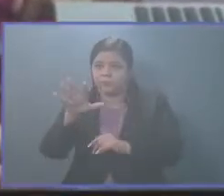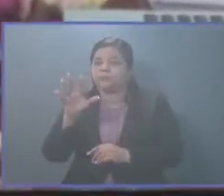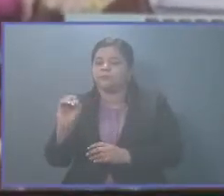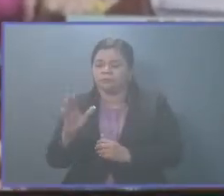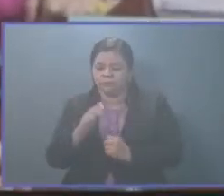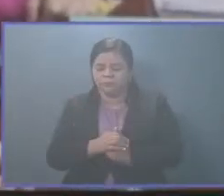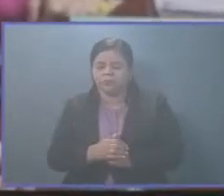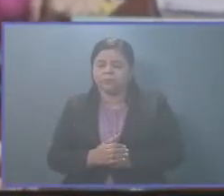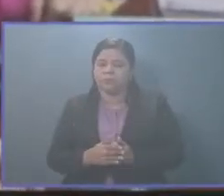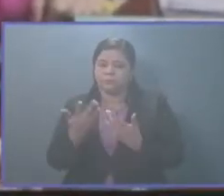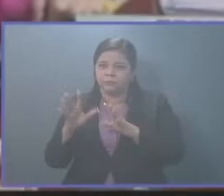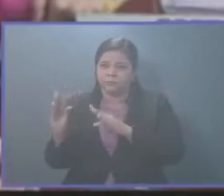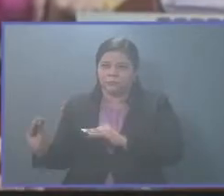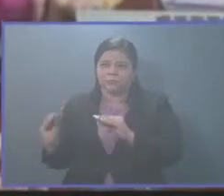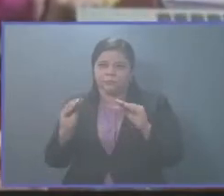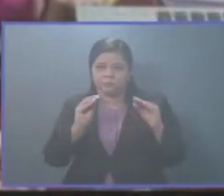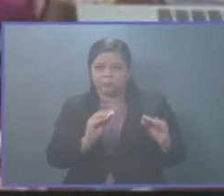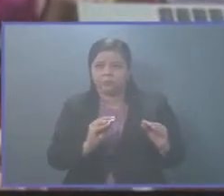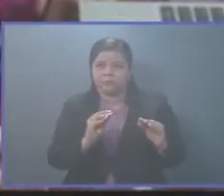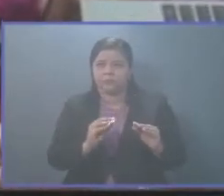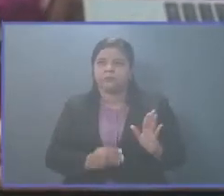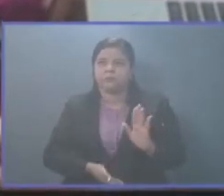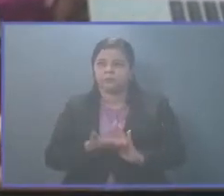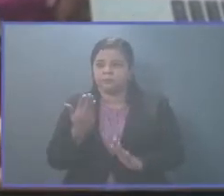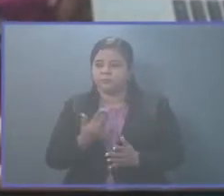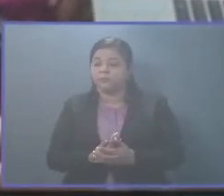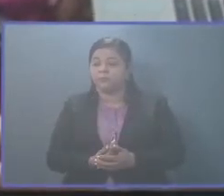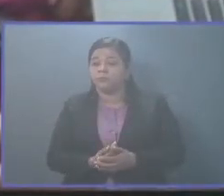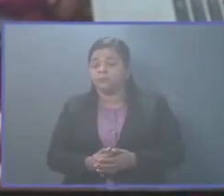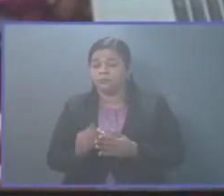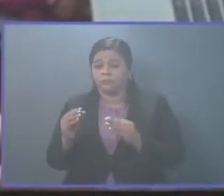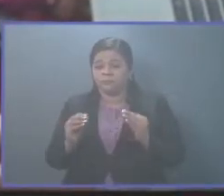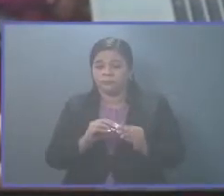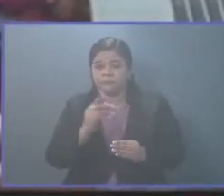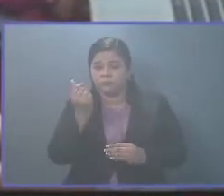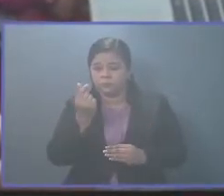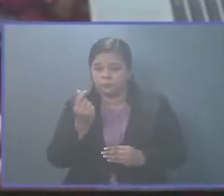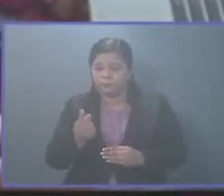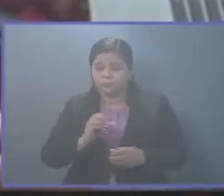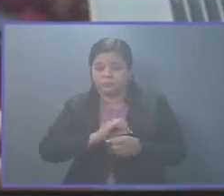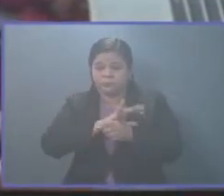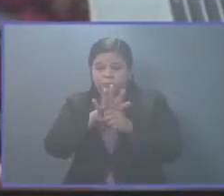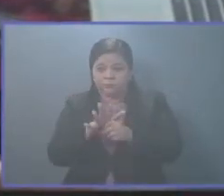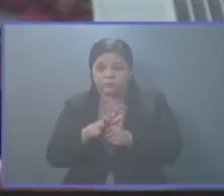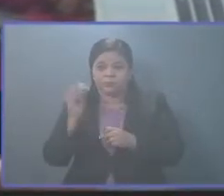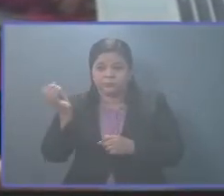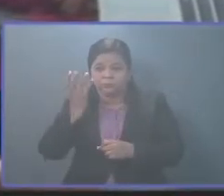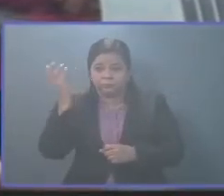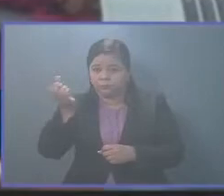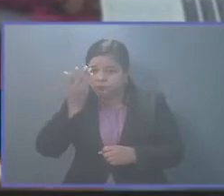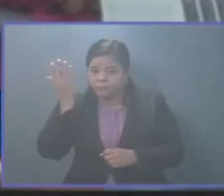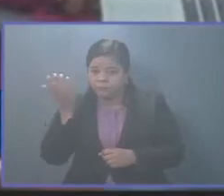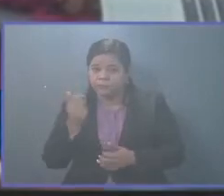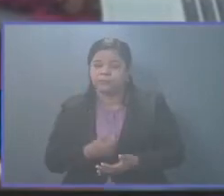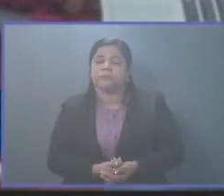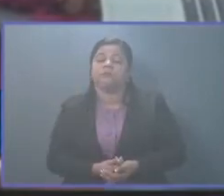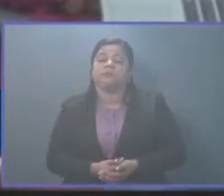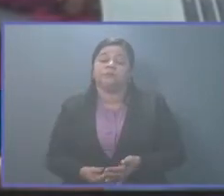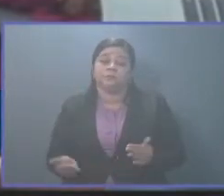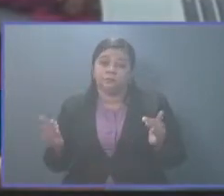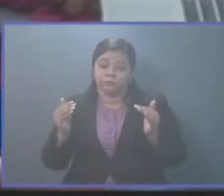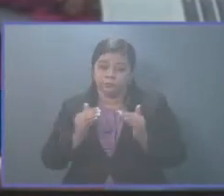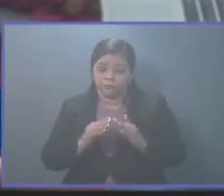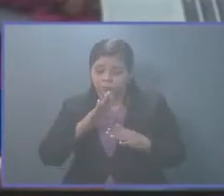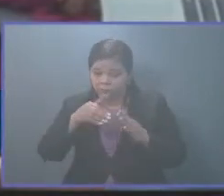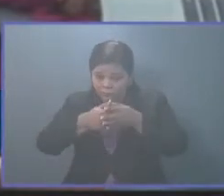se trasladaron 219.3 millones al Fondo de Emergencia COVID-19 del Gobierno Central y